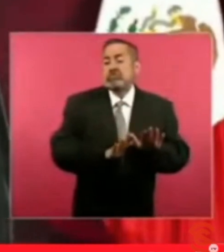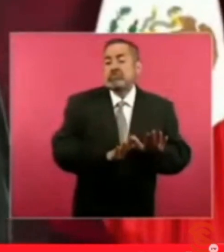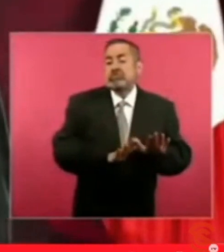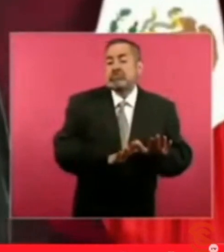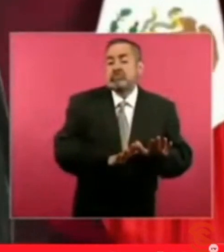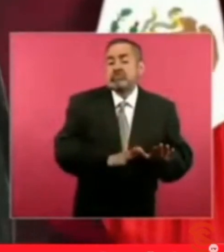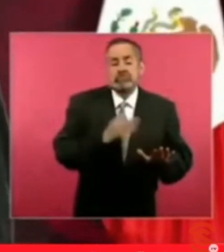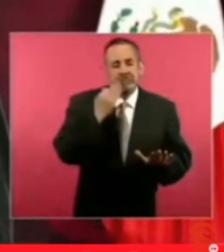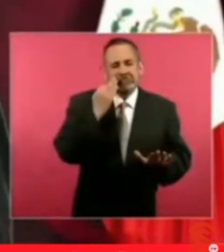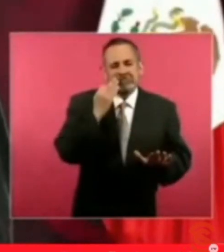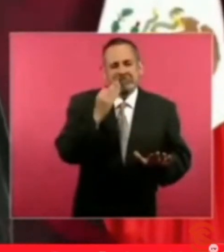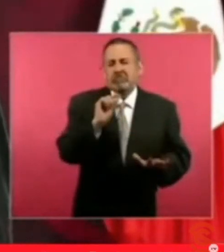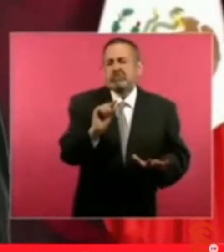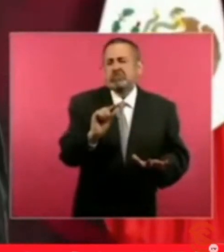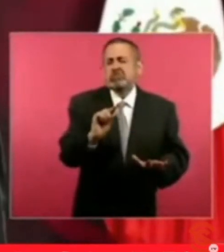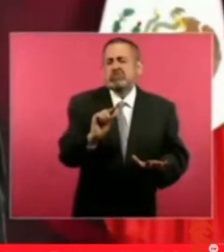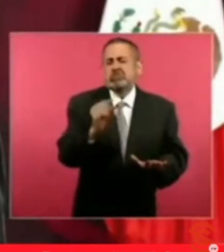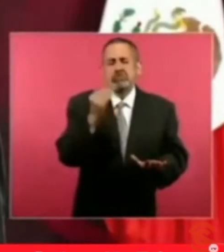poquito, no mucho.